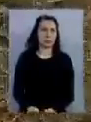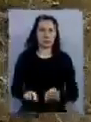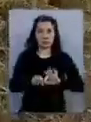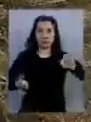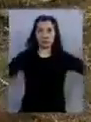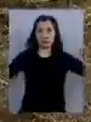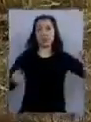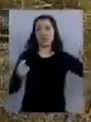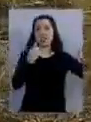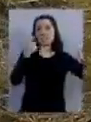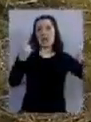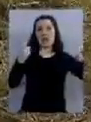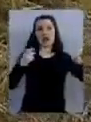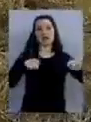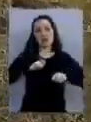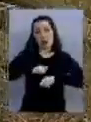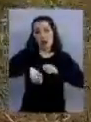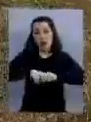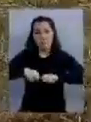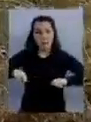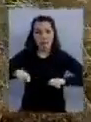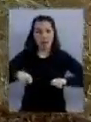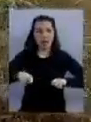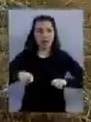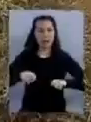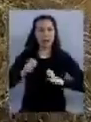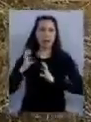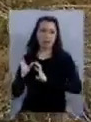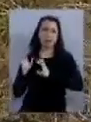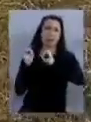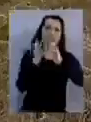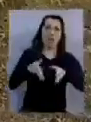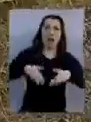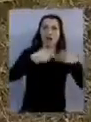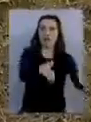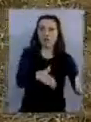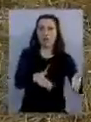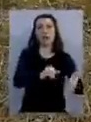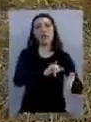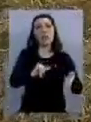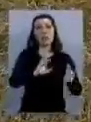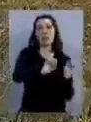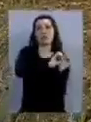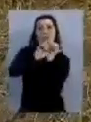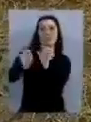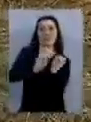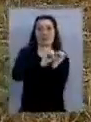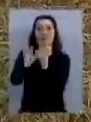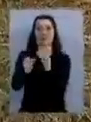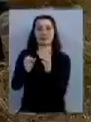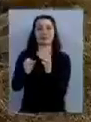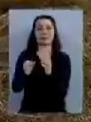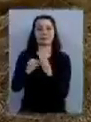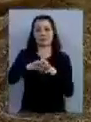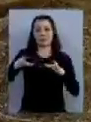lo que tenemos que hacer nosotros es amarrarlo, acarrearlo para afuera, después cargarlo al